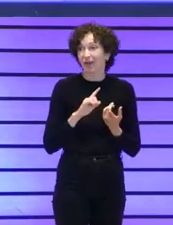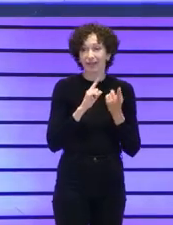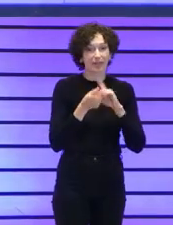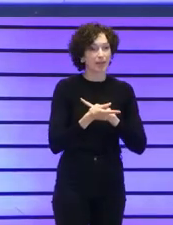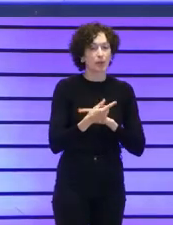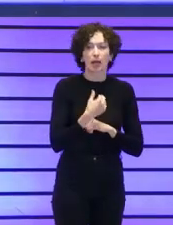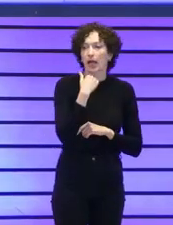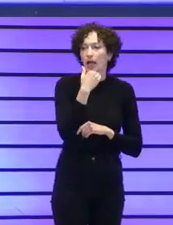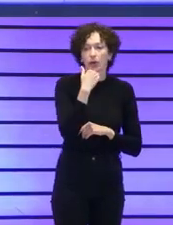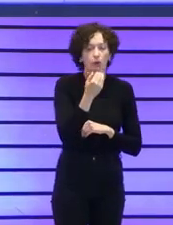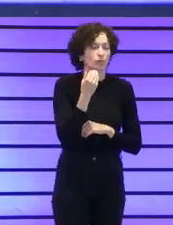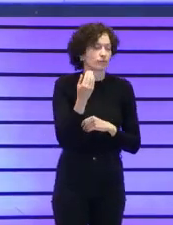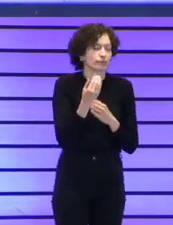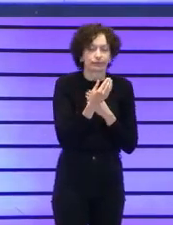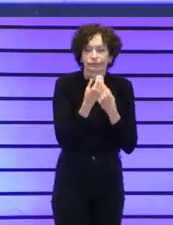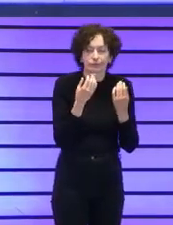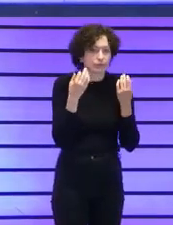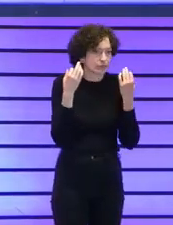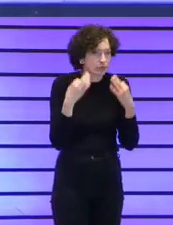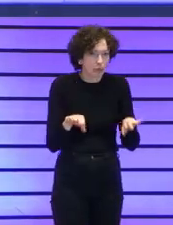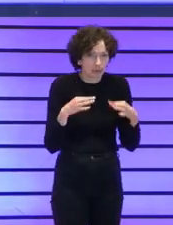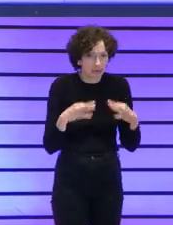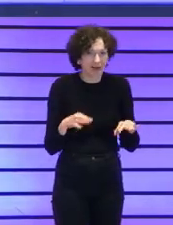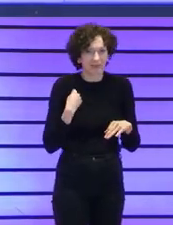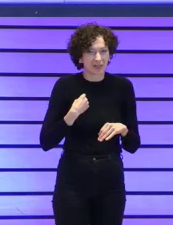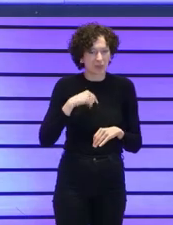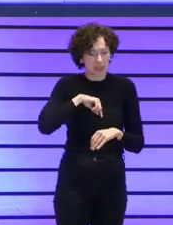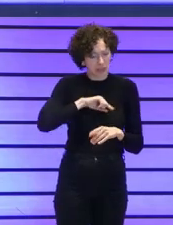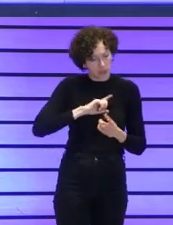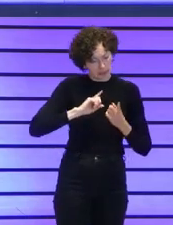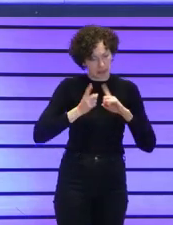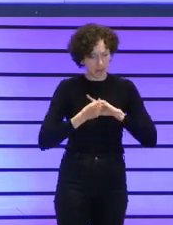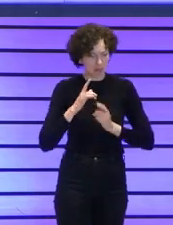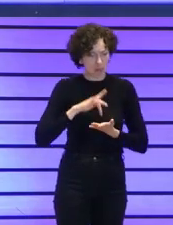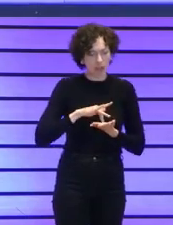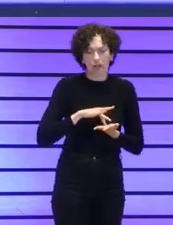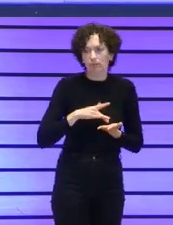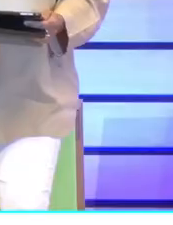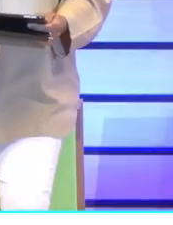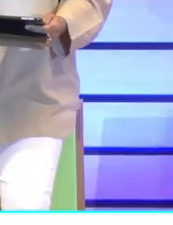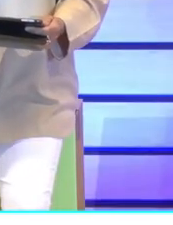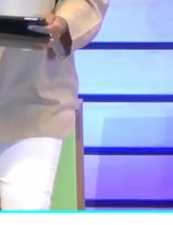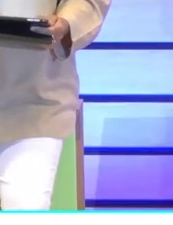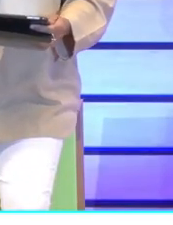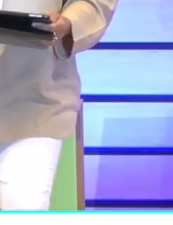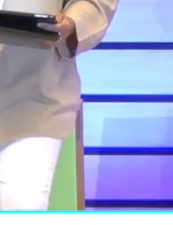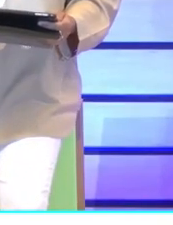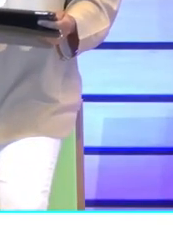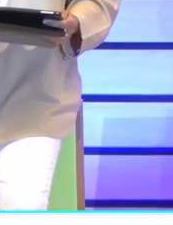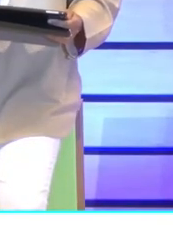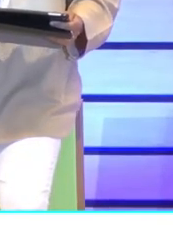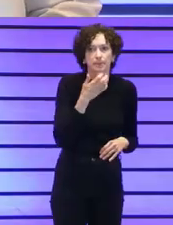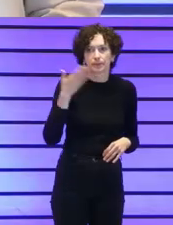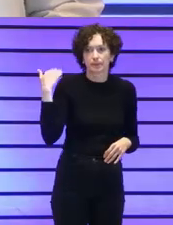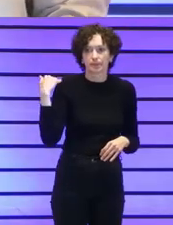absolutamente intrínseco, históricamente, esa sensación de cambio. Oye, yo creo que preguntamos cuando llegaba